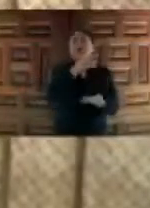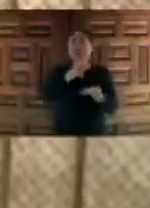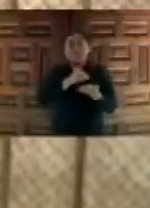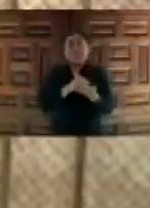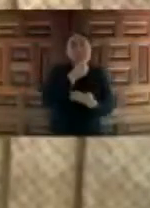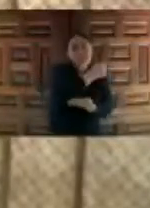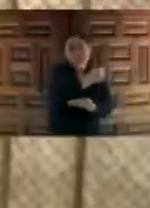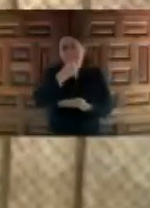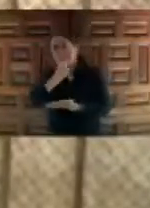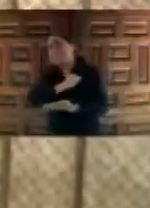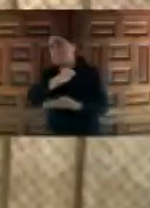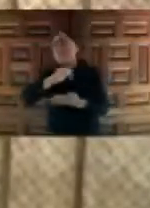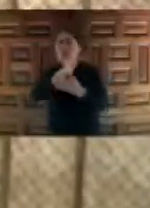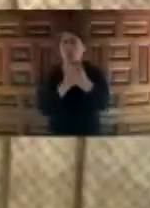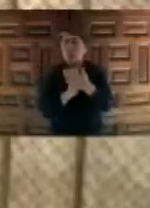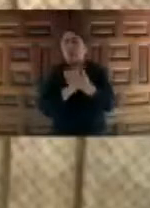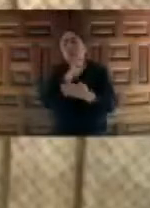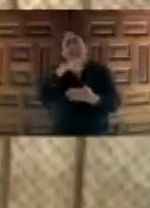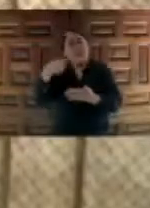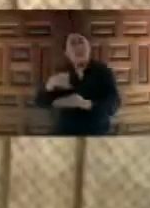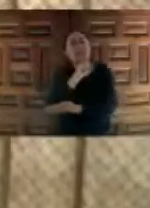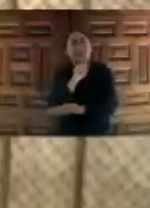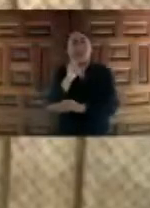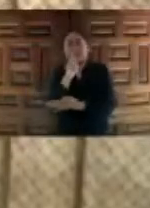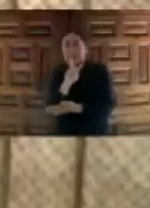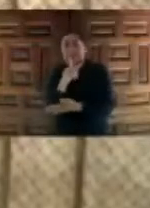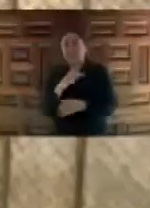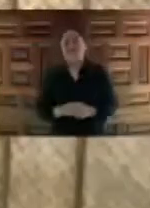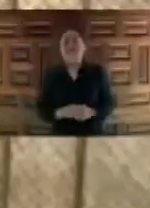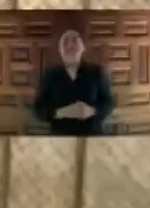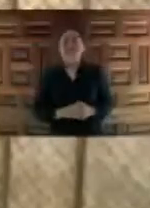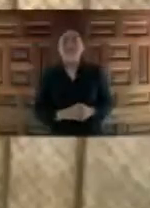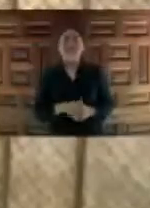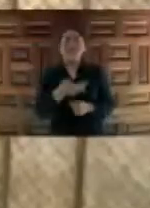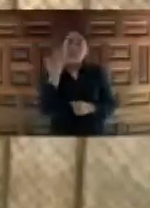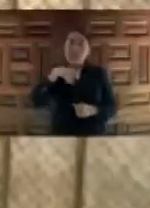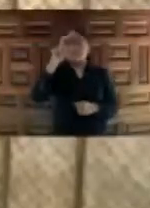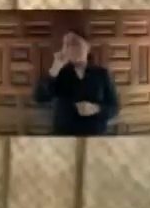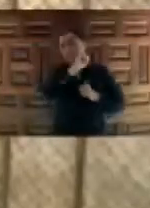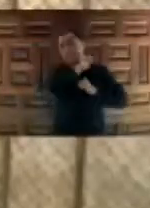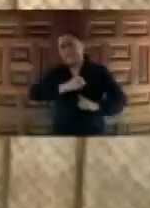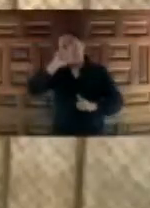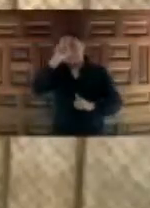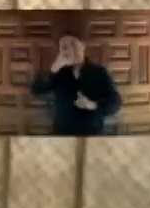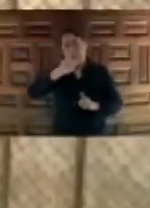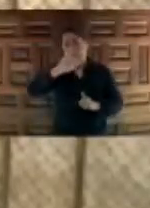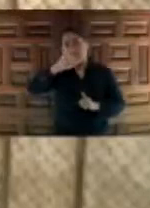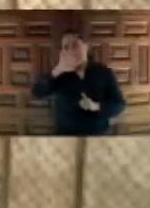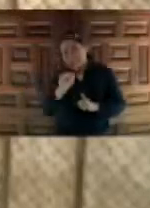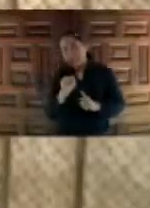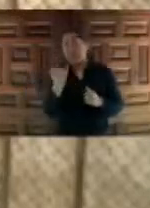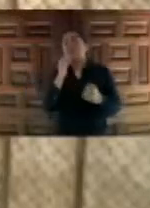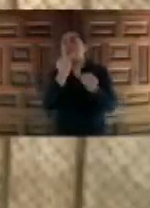moderadora de programas de política pública en la Secretaría de Educación Pública. Ha sido asesora en ANUYES y de